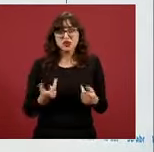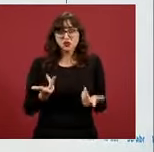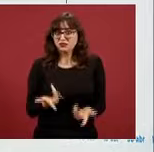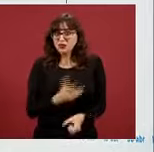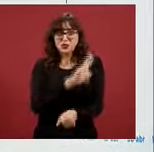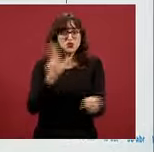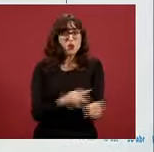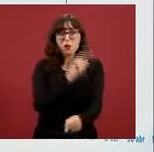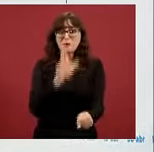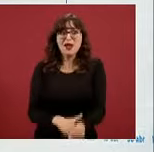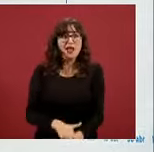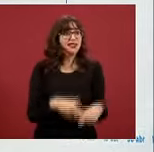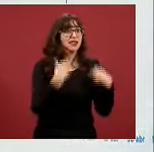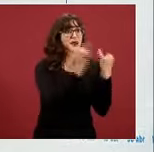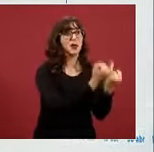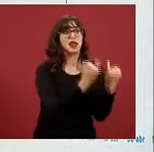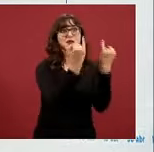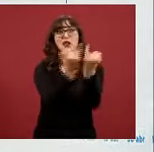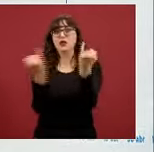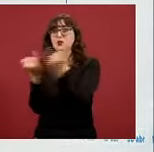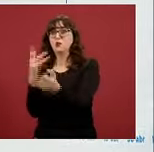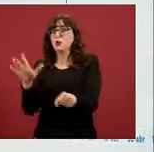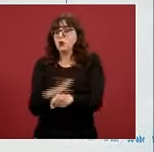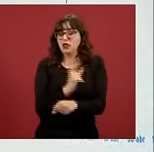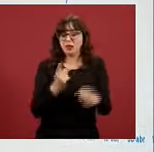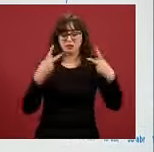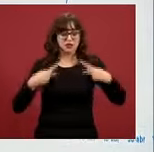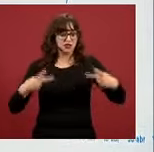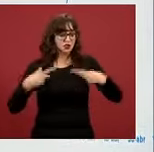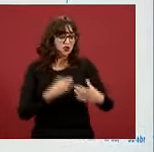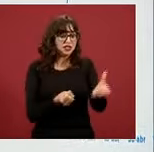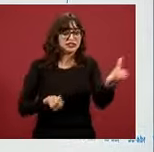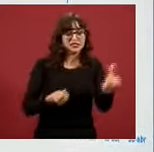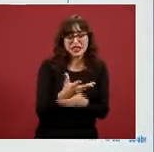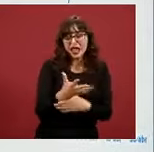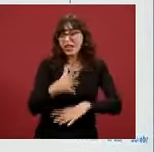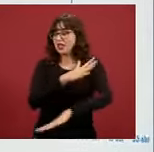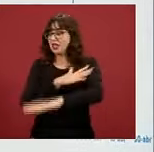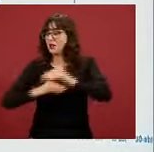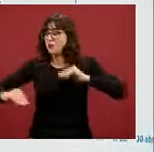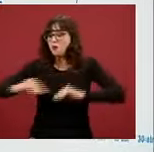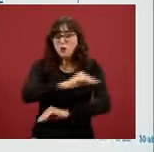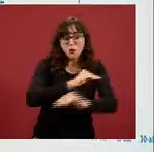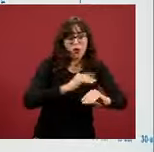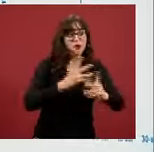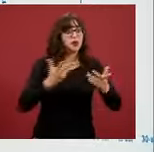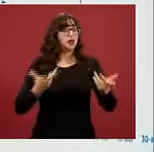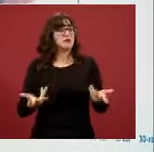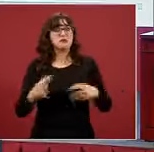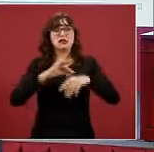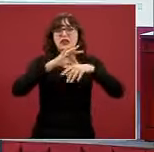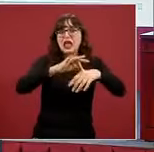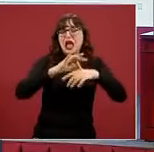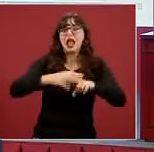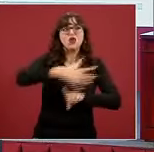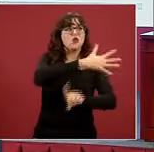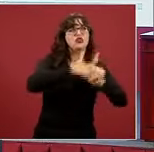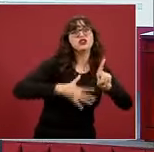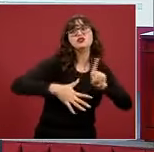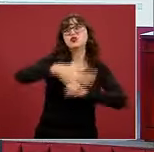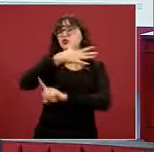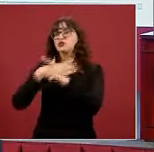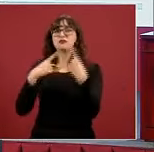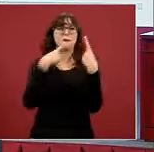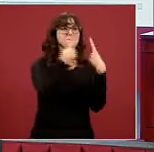sociedad que tiene movilidad, que tiene necesidades, que tiene realidades muy diversas entre cada uno de los